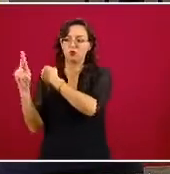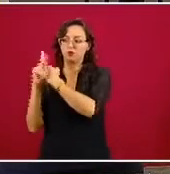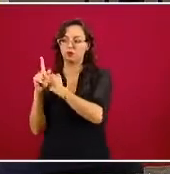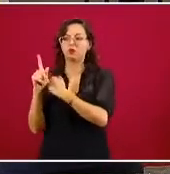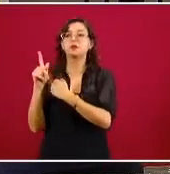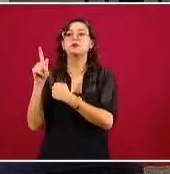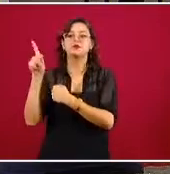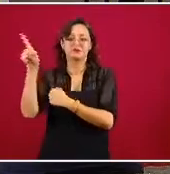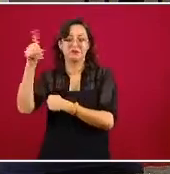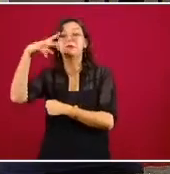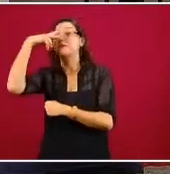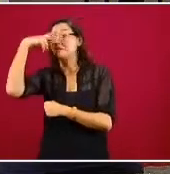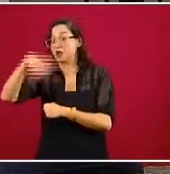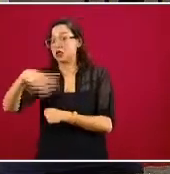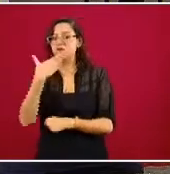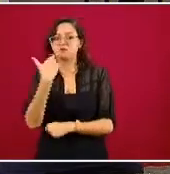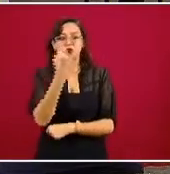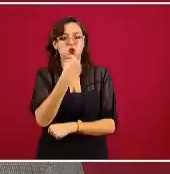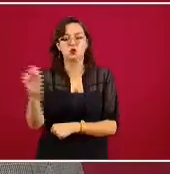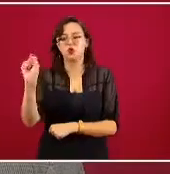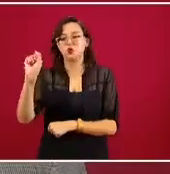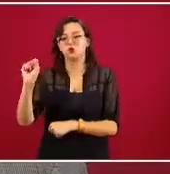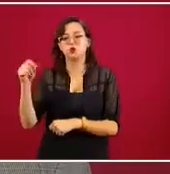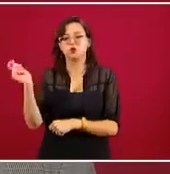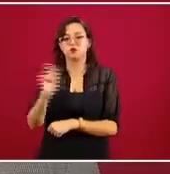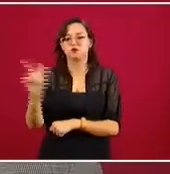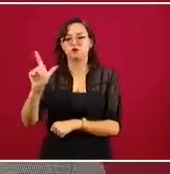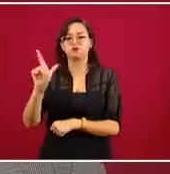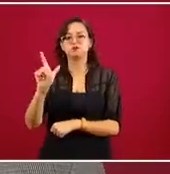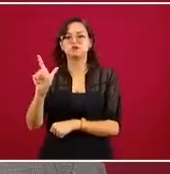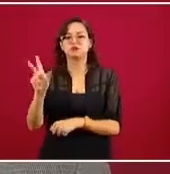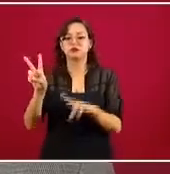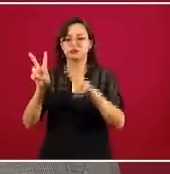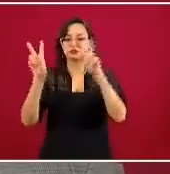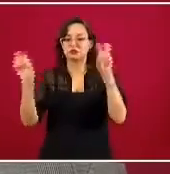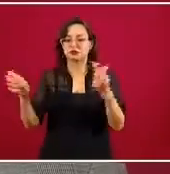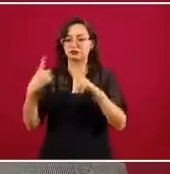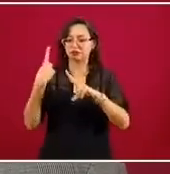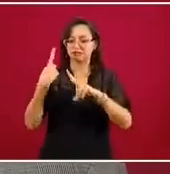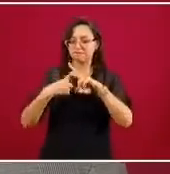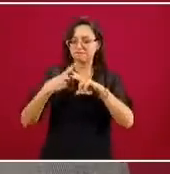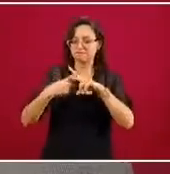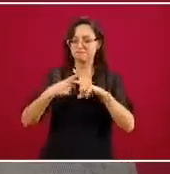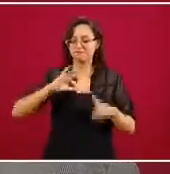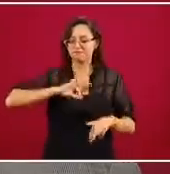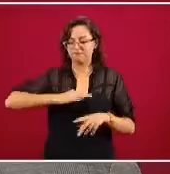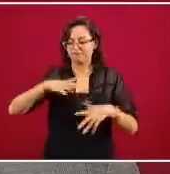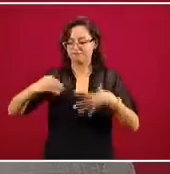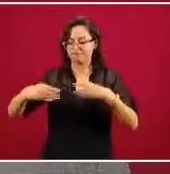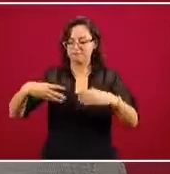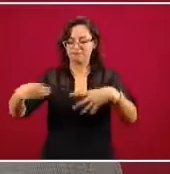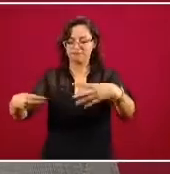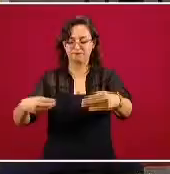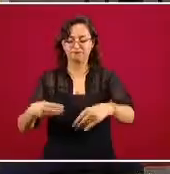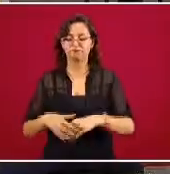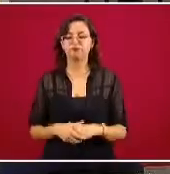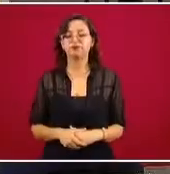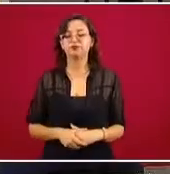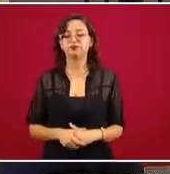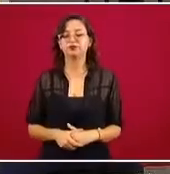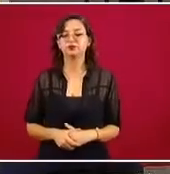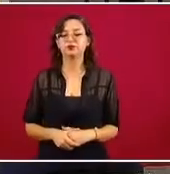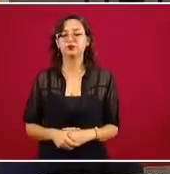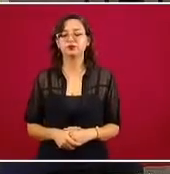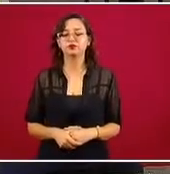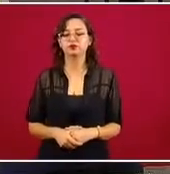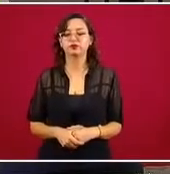ellos mexicanos, muy talentosos y muy conocidos en el uso de las matemáticas en la epidemiología.